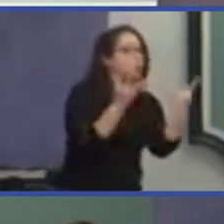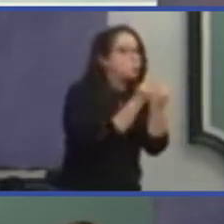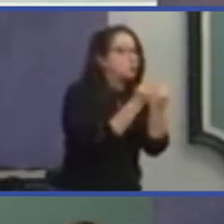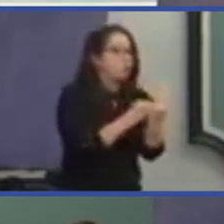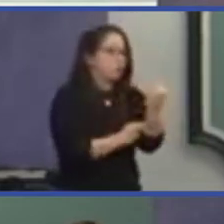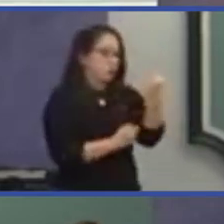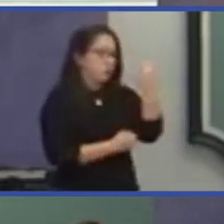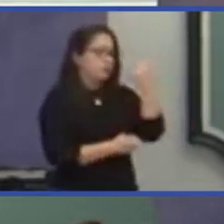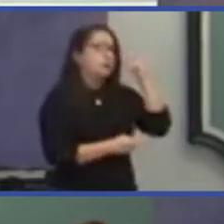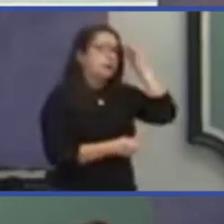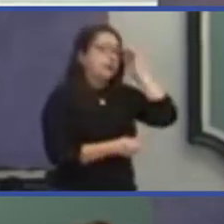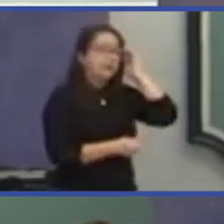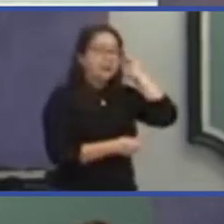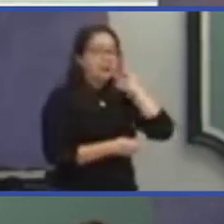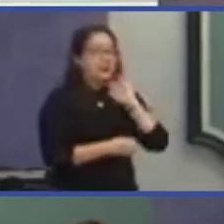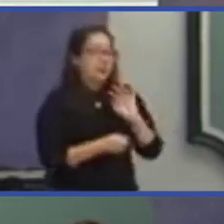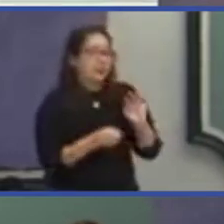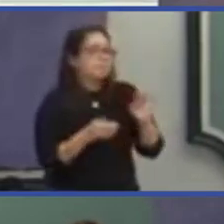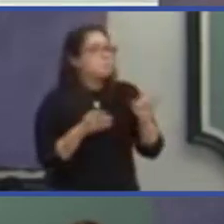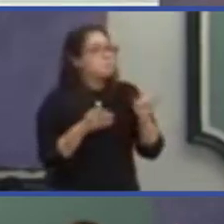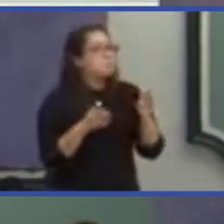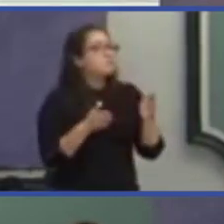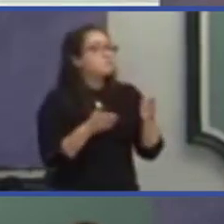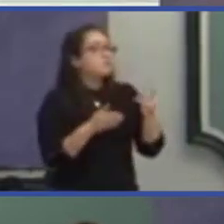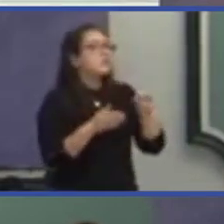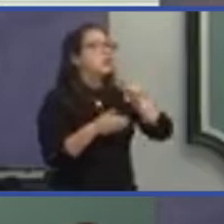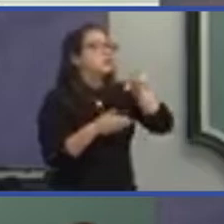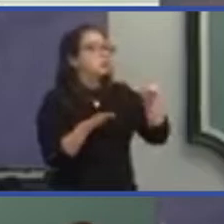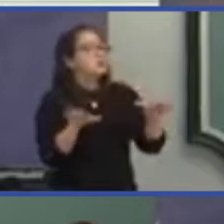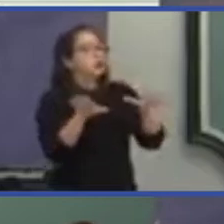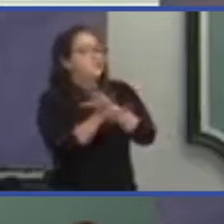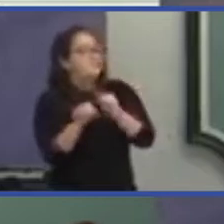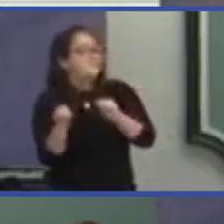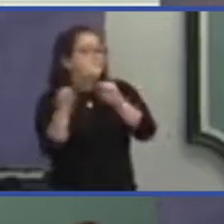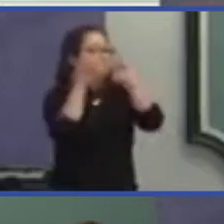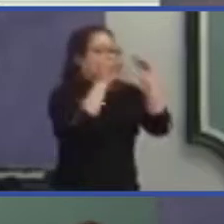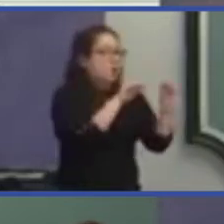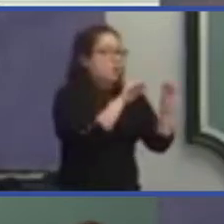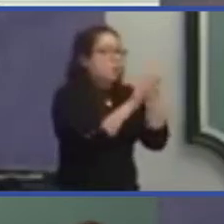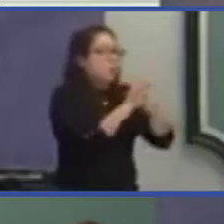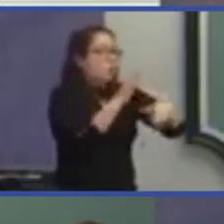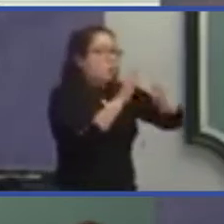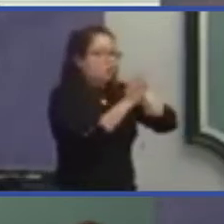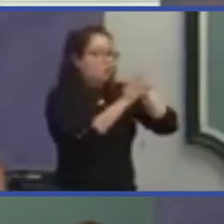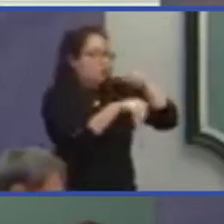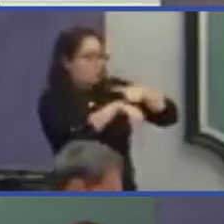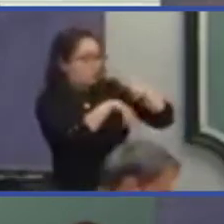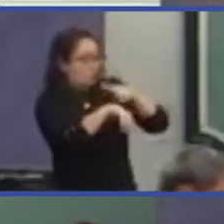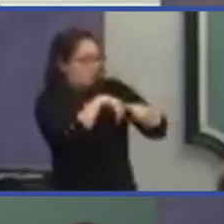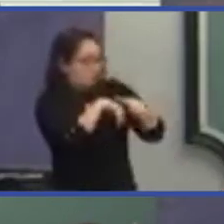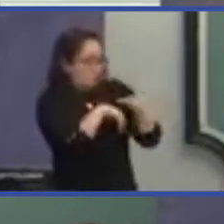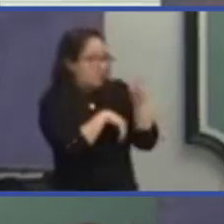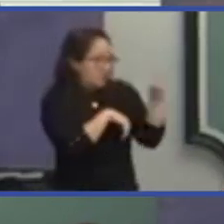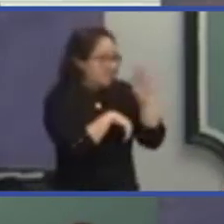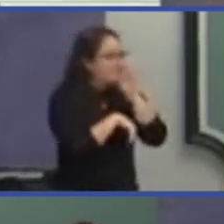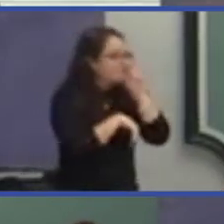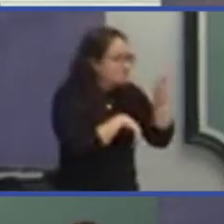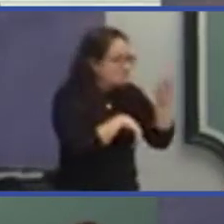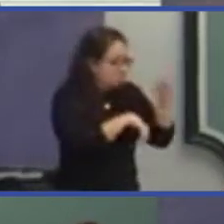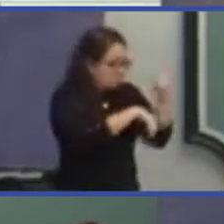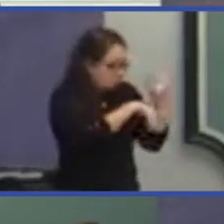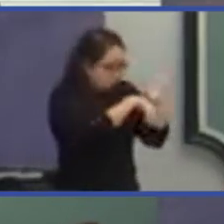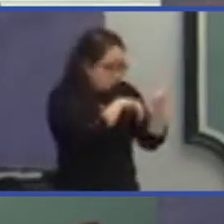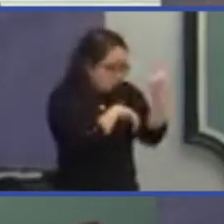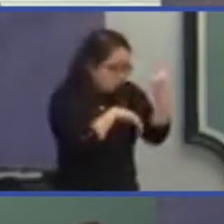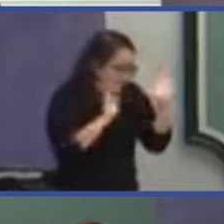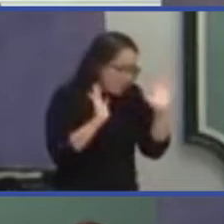pasan al cuarto que tenga el número que les dio como respuesta. Entonces, si tienen el cuarto